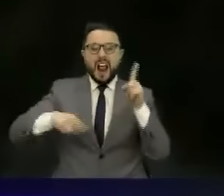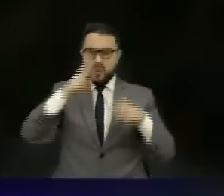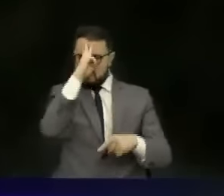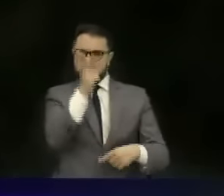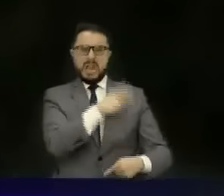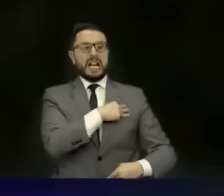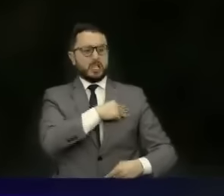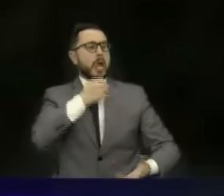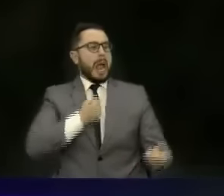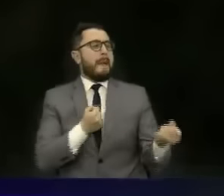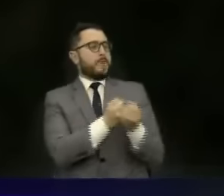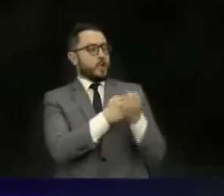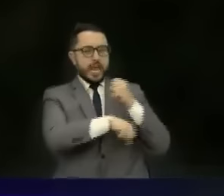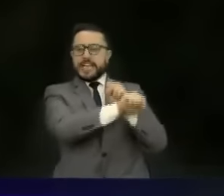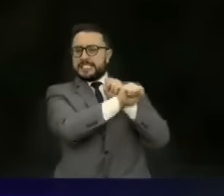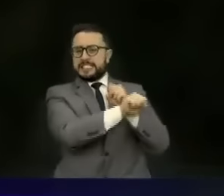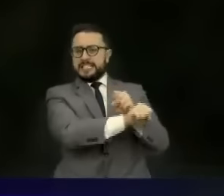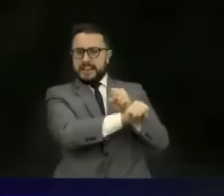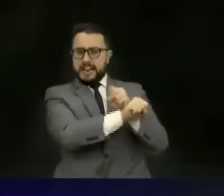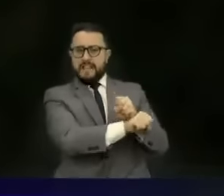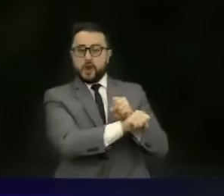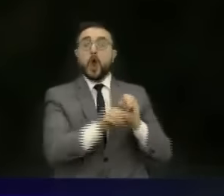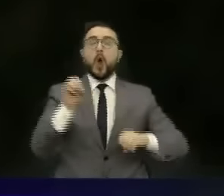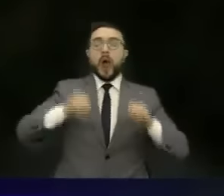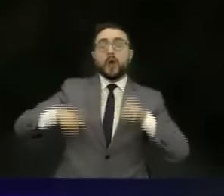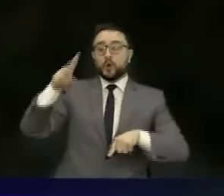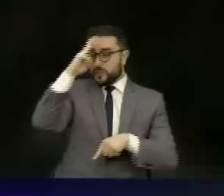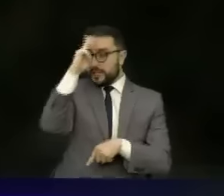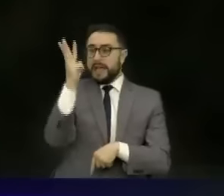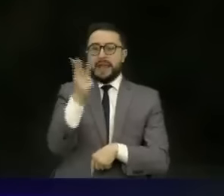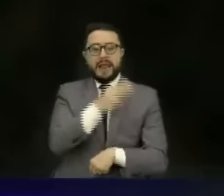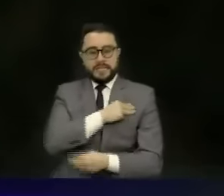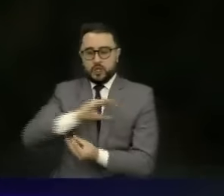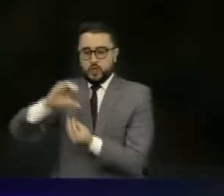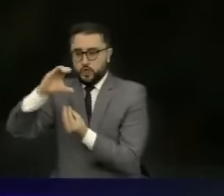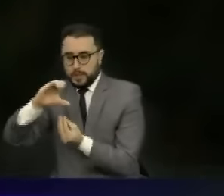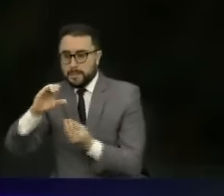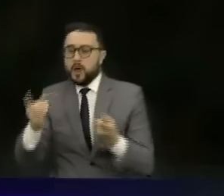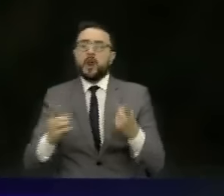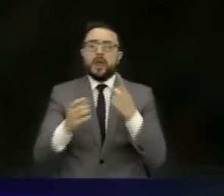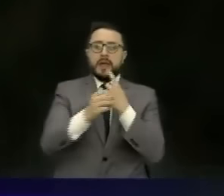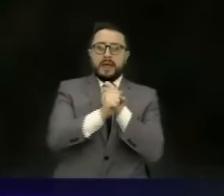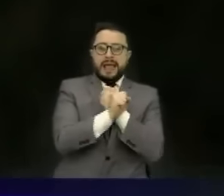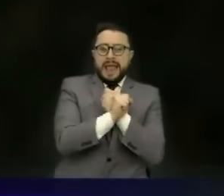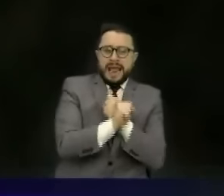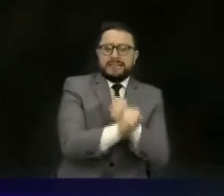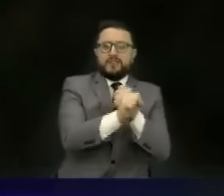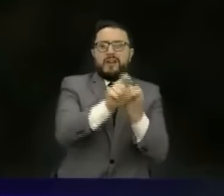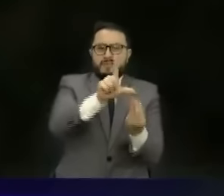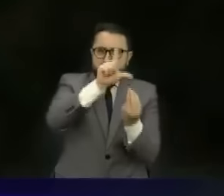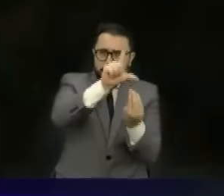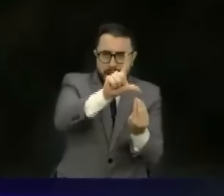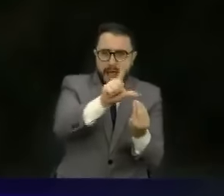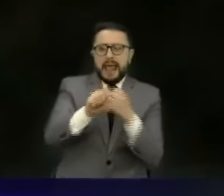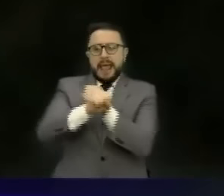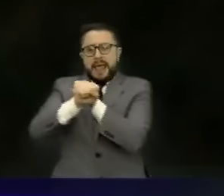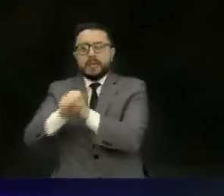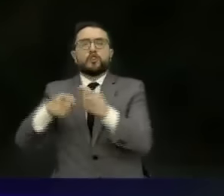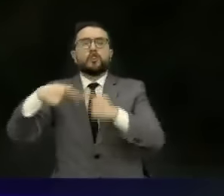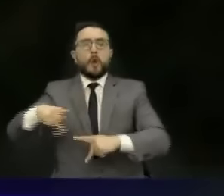esclavistas, hubo ejércitos conservadores, hubo ejércitos liberales, hubo ejércitos de